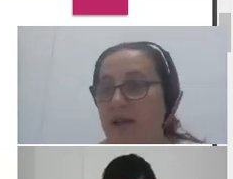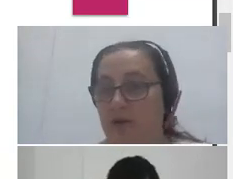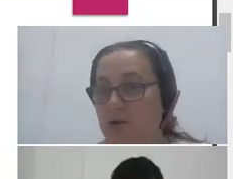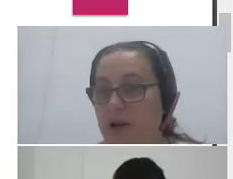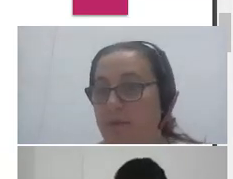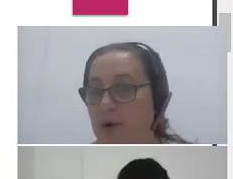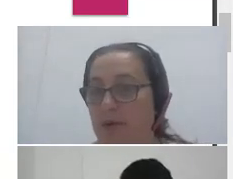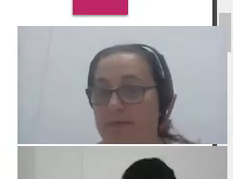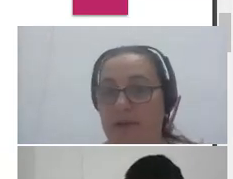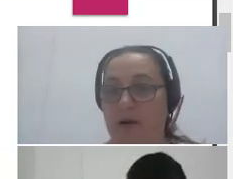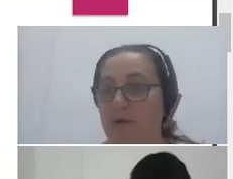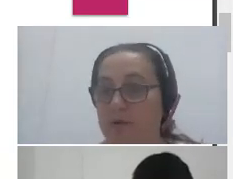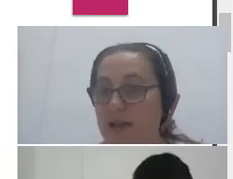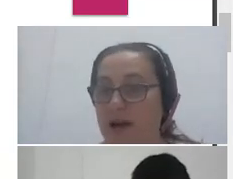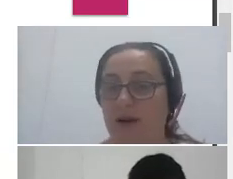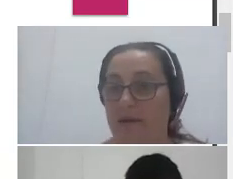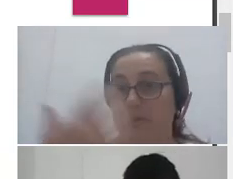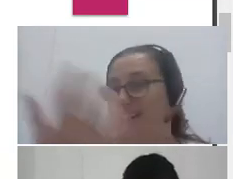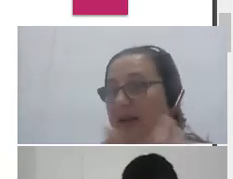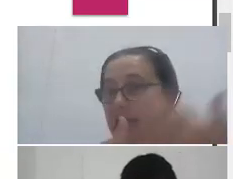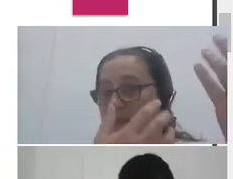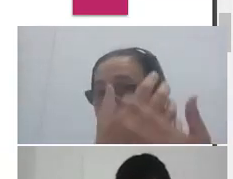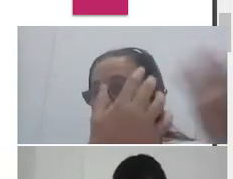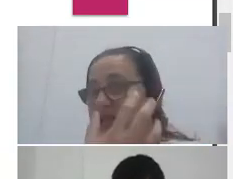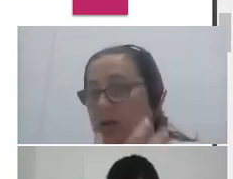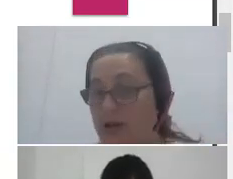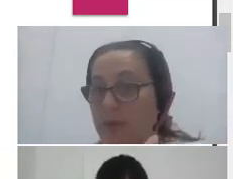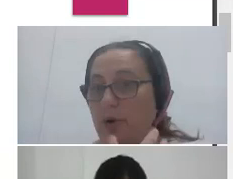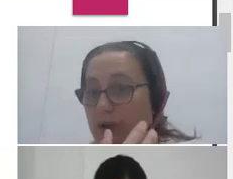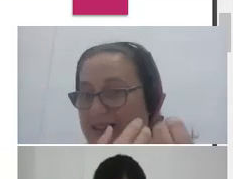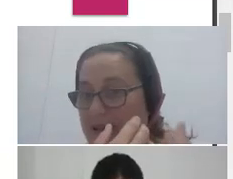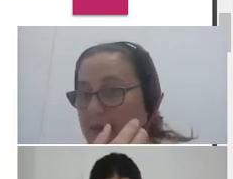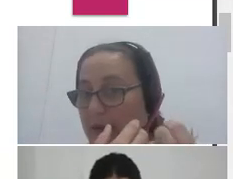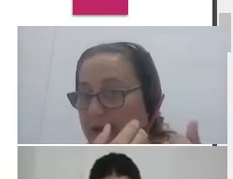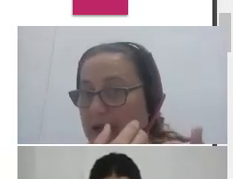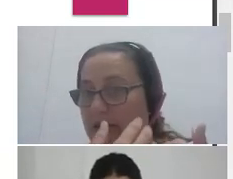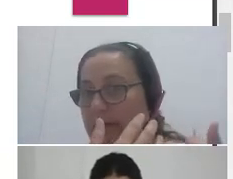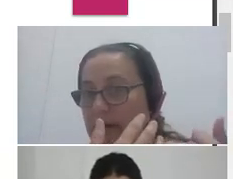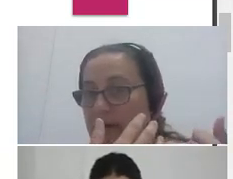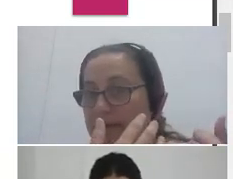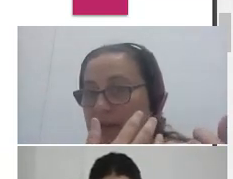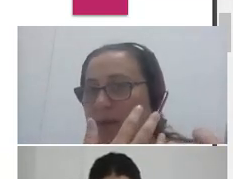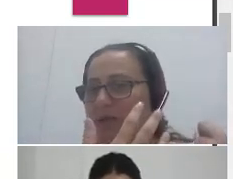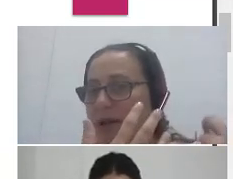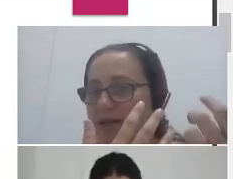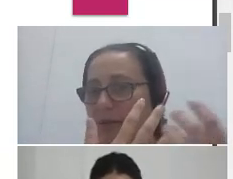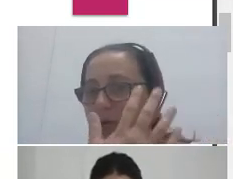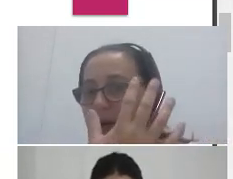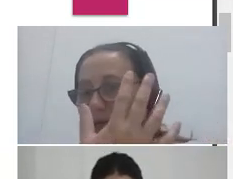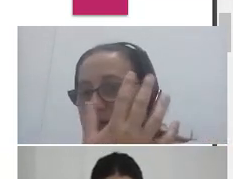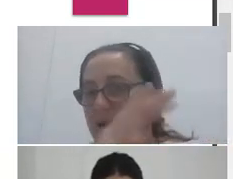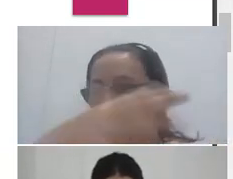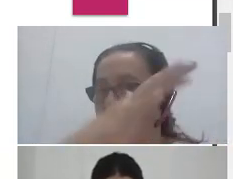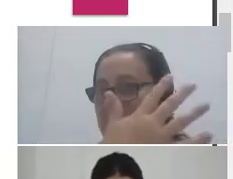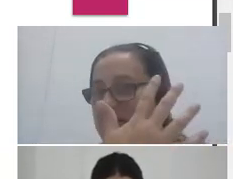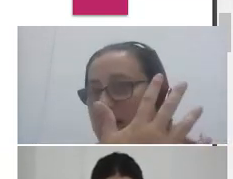con cemento en polvo? ¿Alguno de ustedes alguna vez metieron la mano o se lo llenó de polvo de ese tipo finito? ¿Qué visualizamos